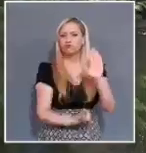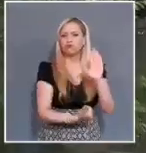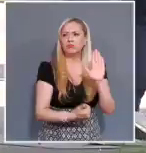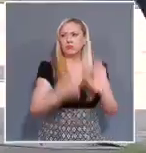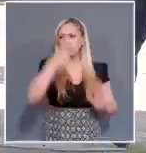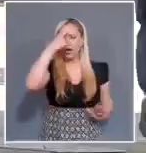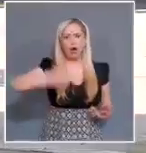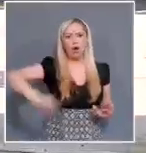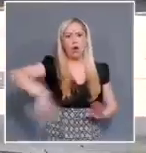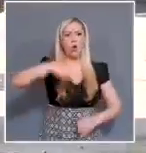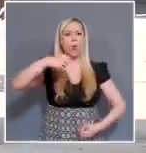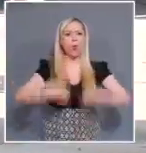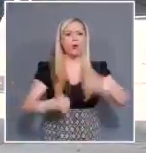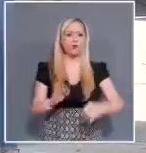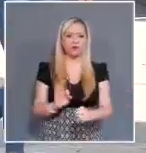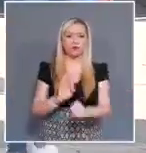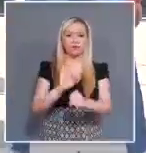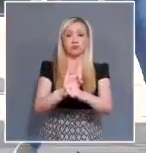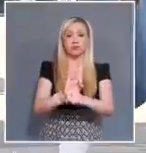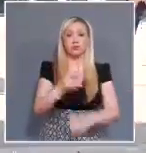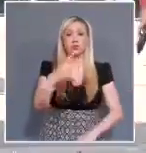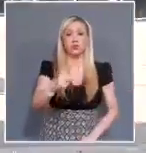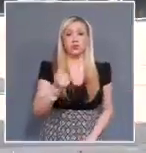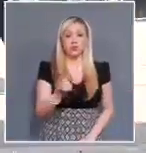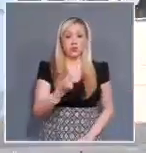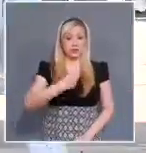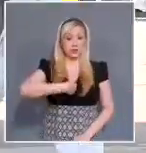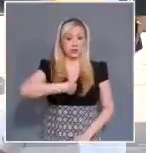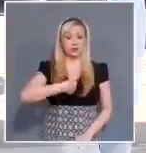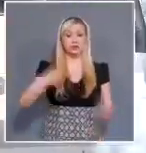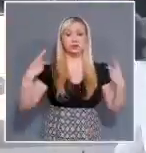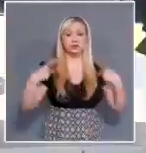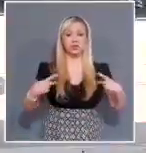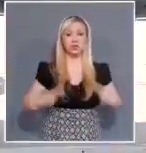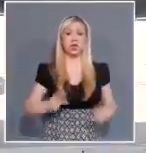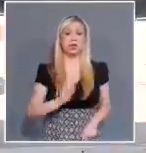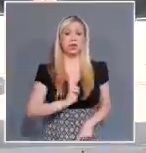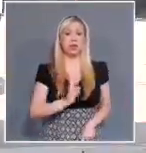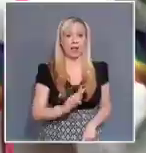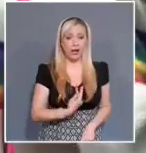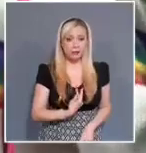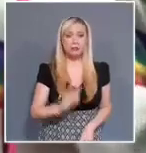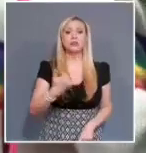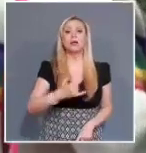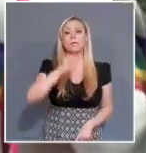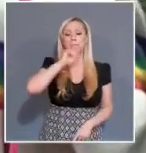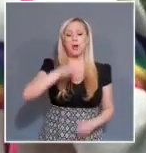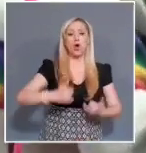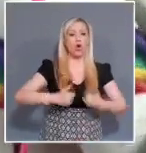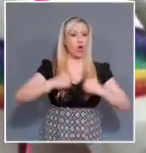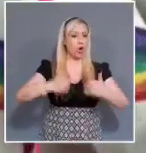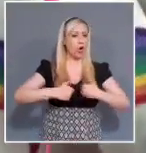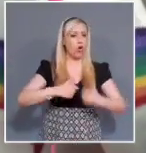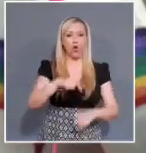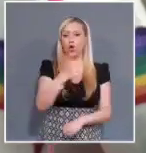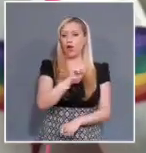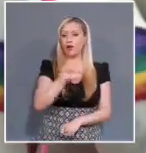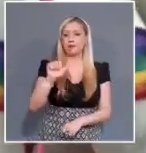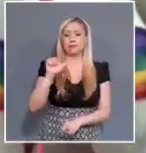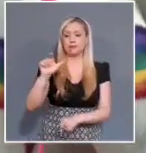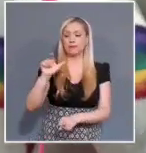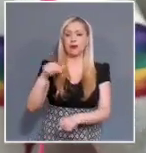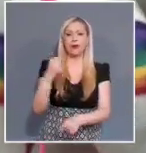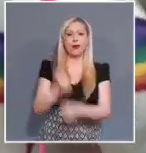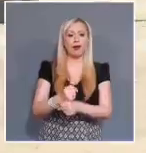protejan la identidad de género de las personas trans incluidas las adolescencias en los procesos penales en los